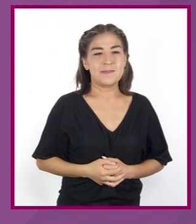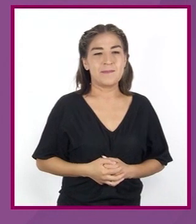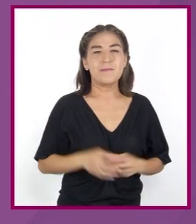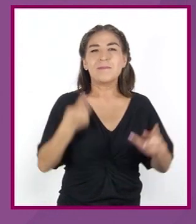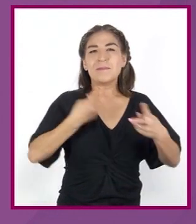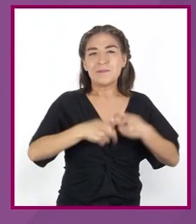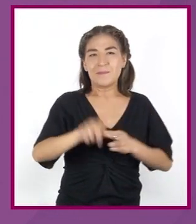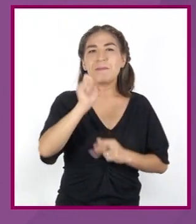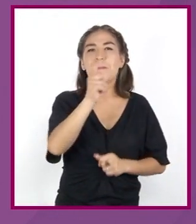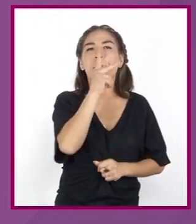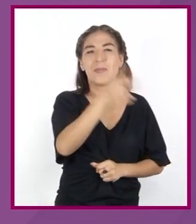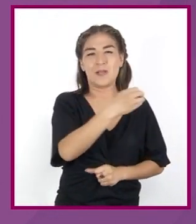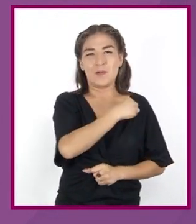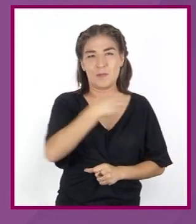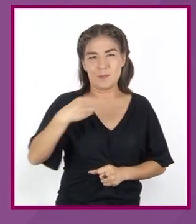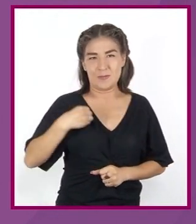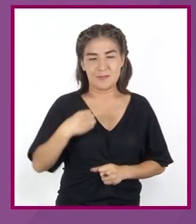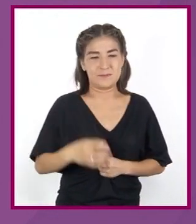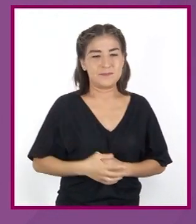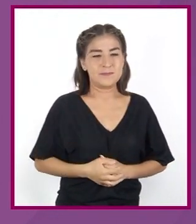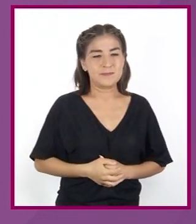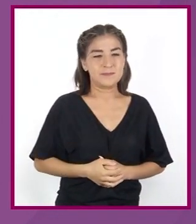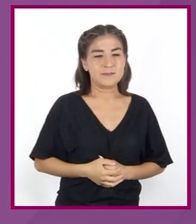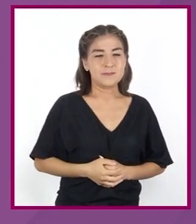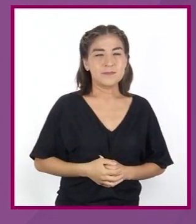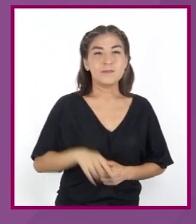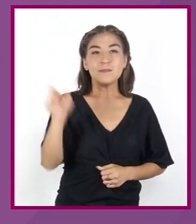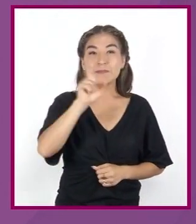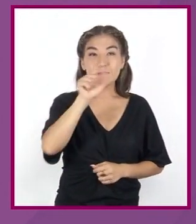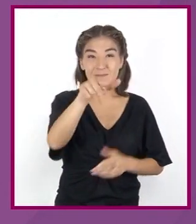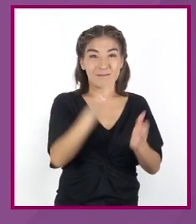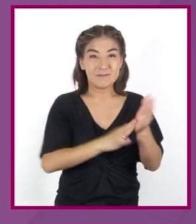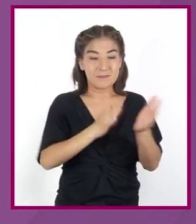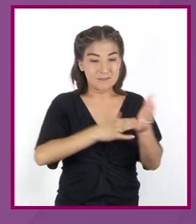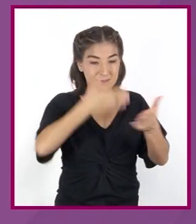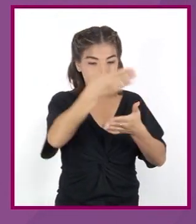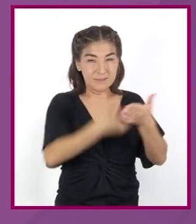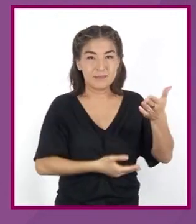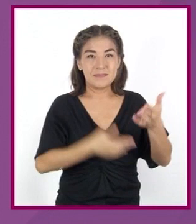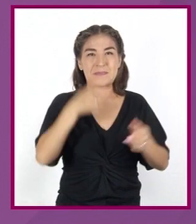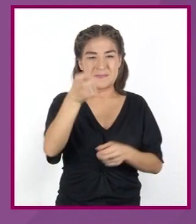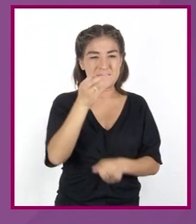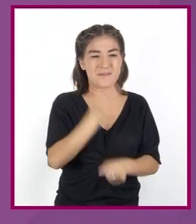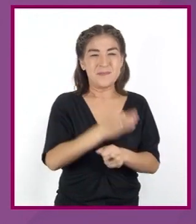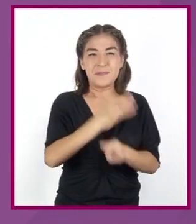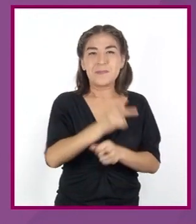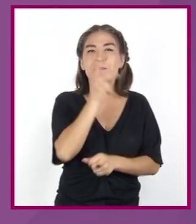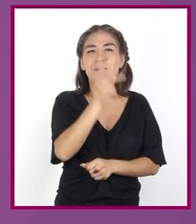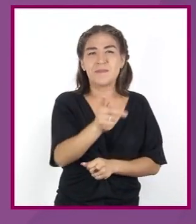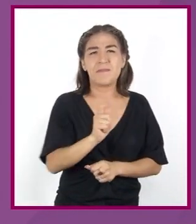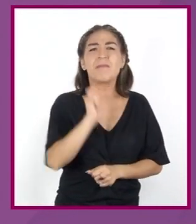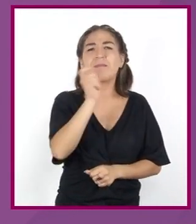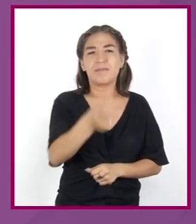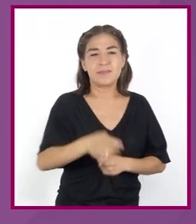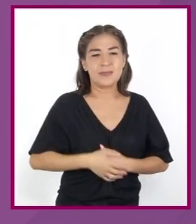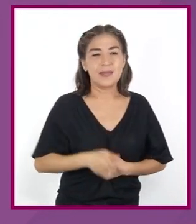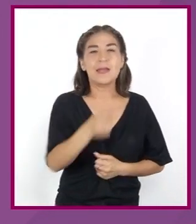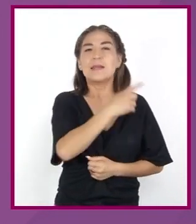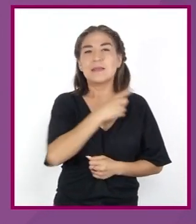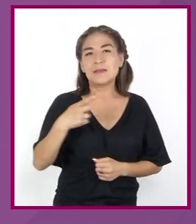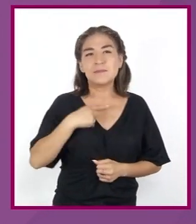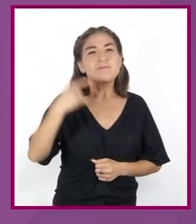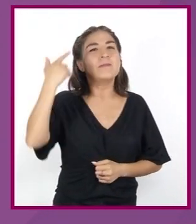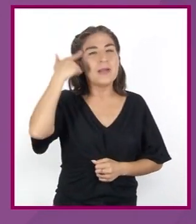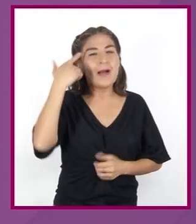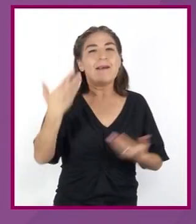Empecemos con la palabra obligación. Cuando en algún documento nos encontramos con esta palabra, tenemos que tener en consideración